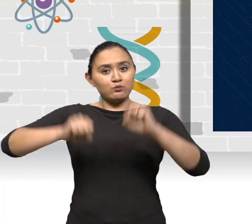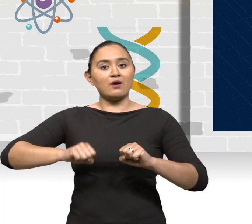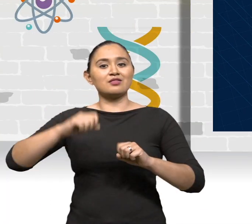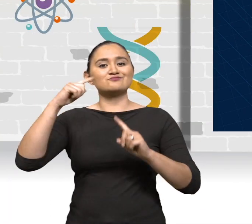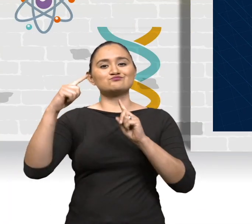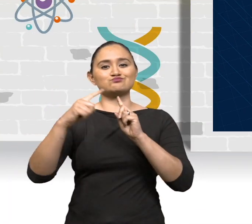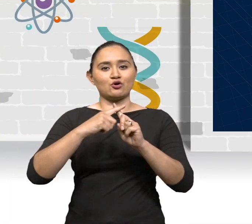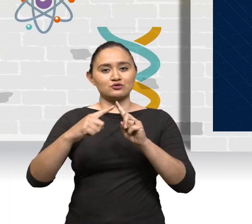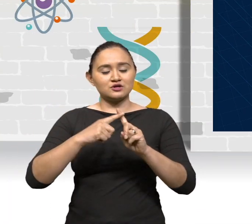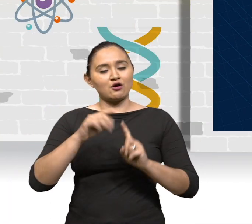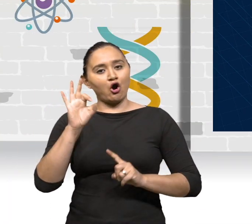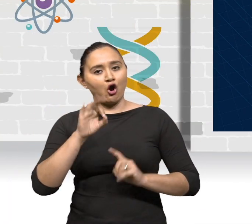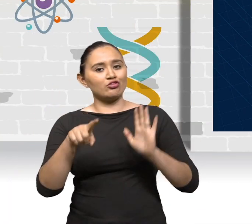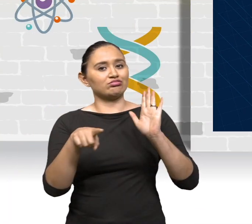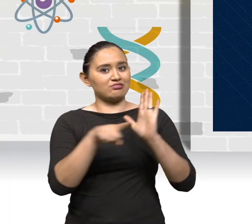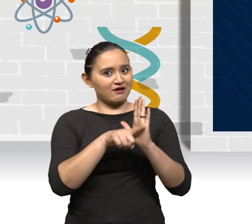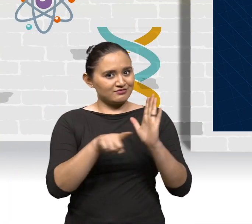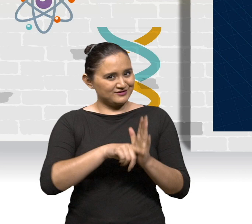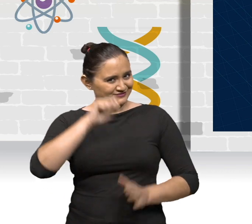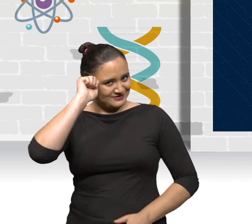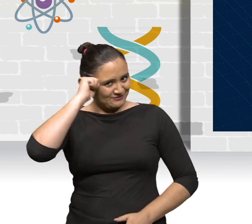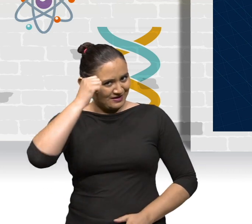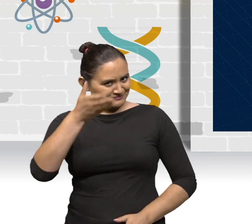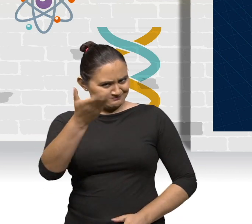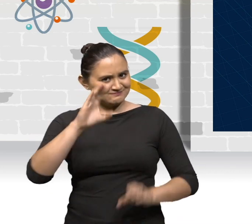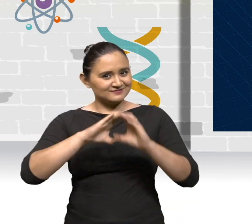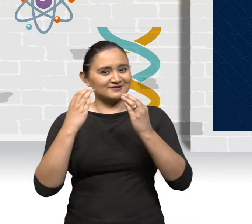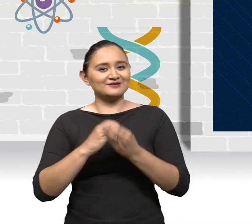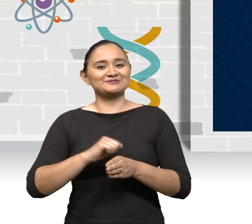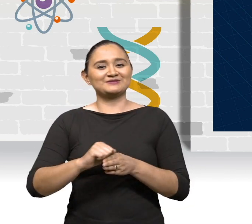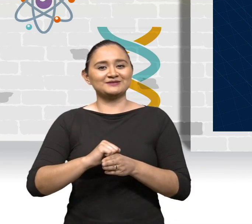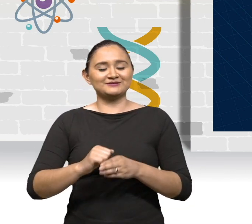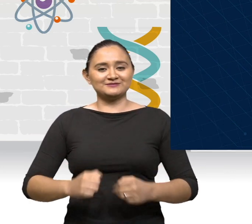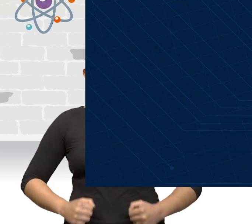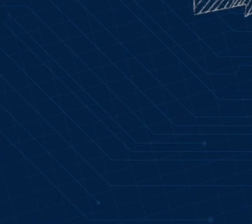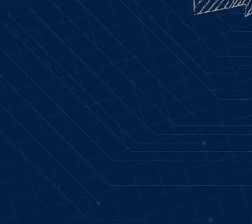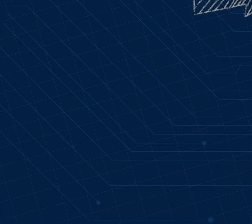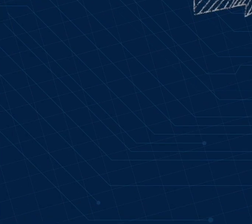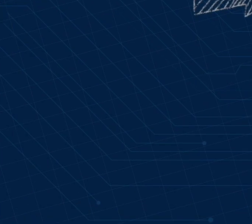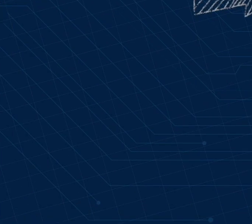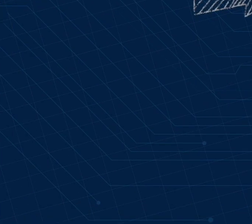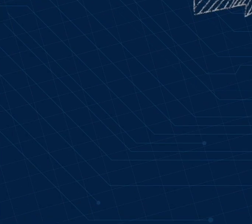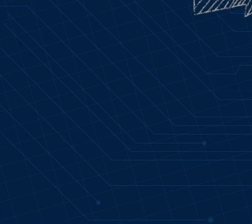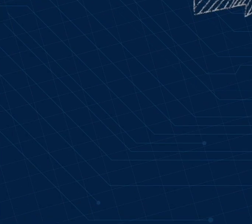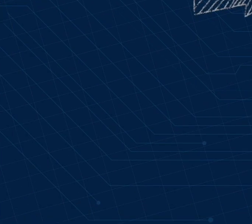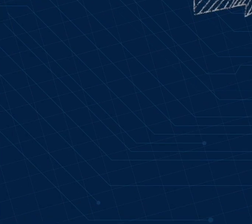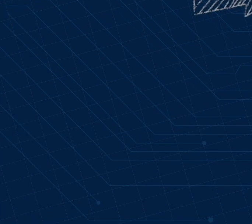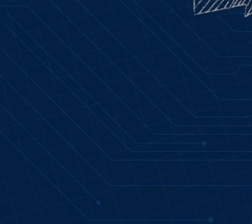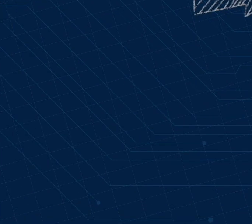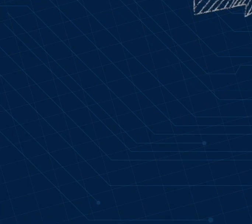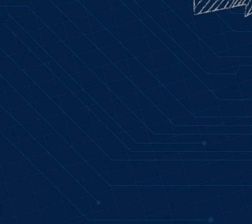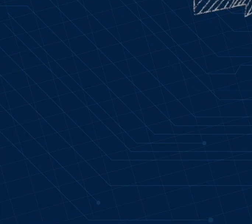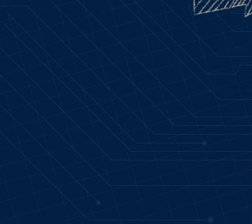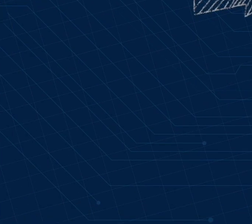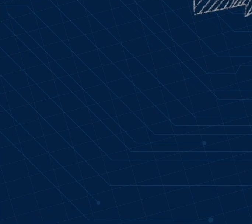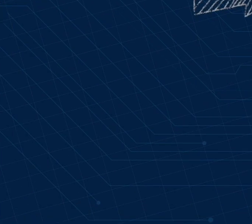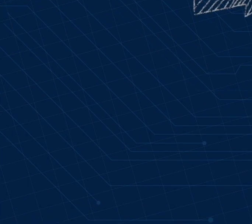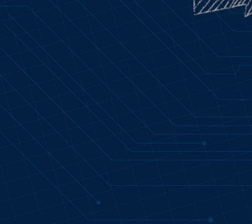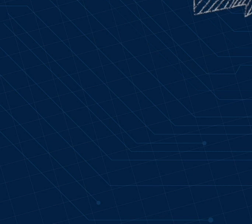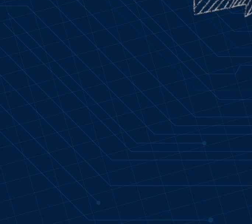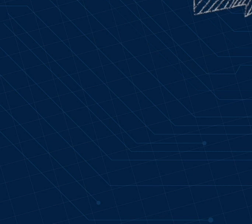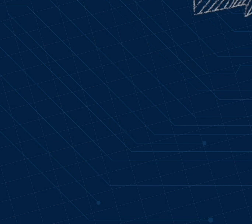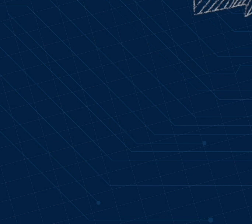interesante notar que la aceleración puede ser tanto positiva como negativa, es decir, a favor del movimiento o en sentido